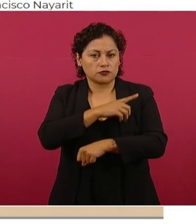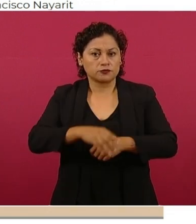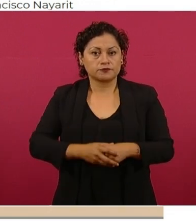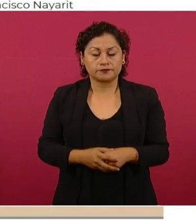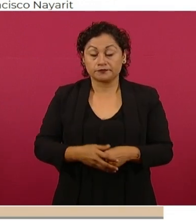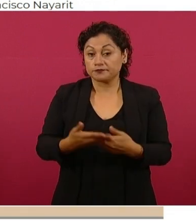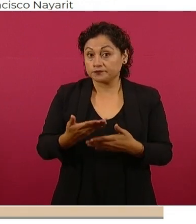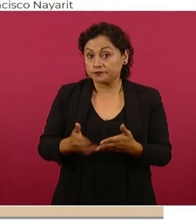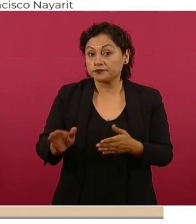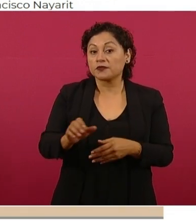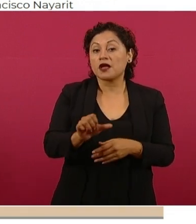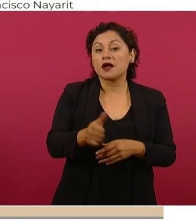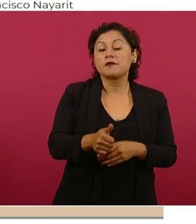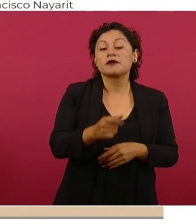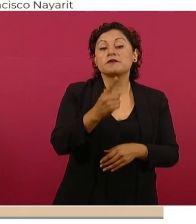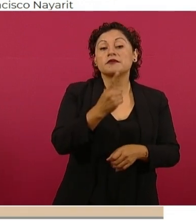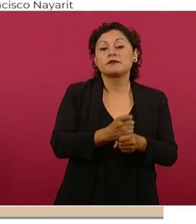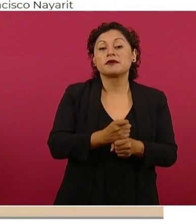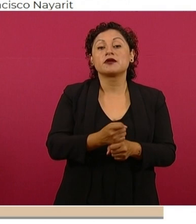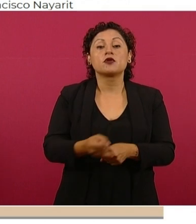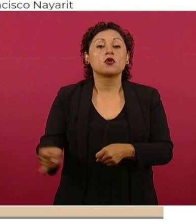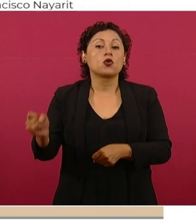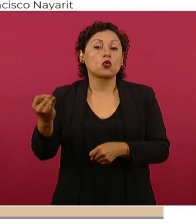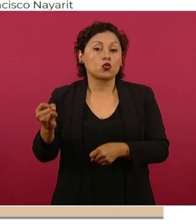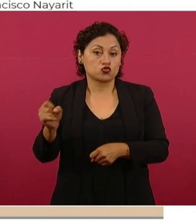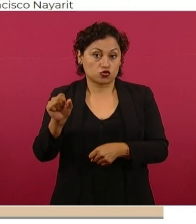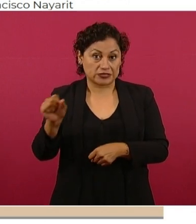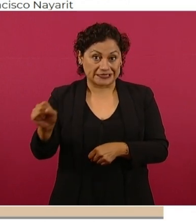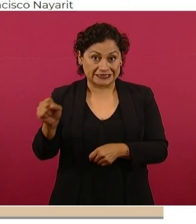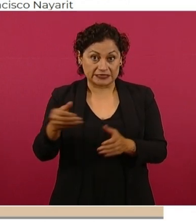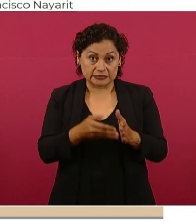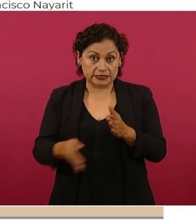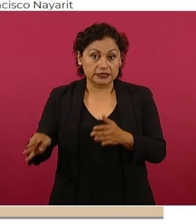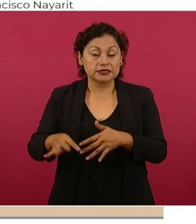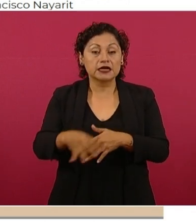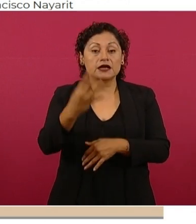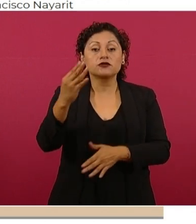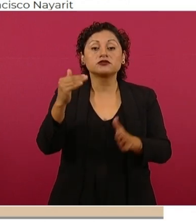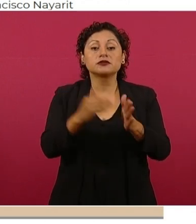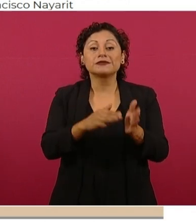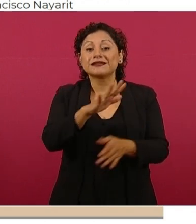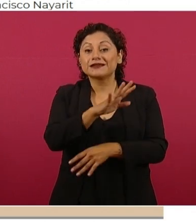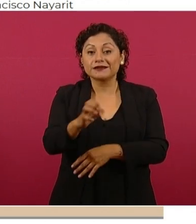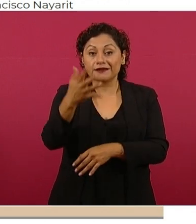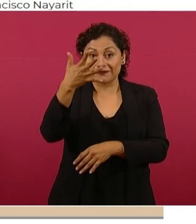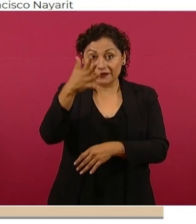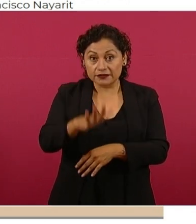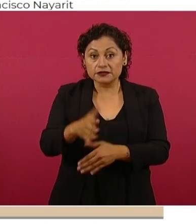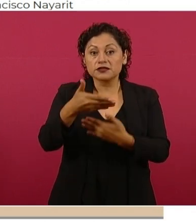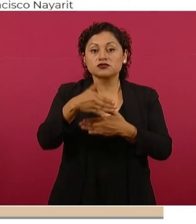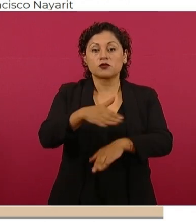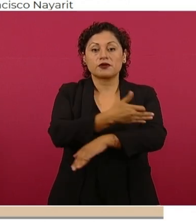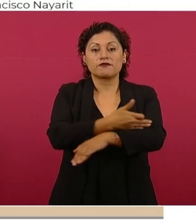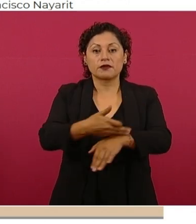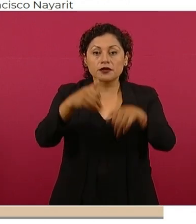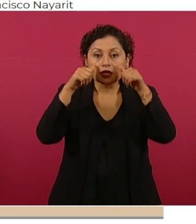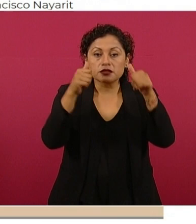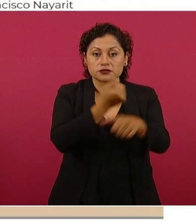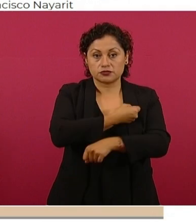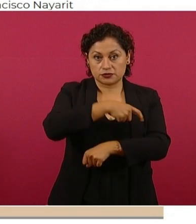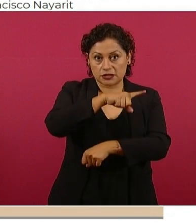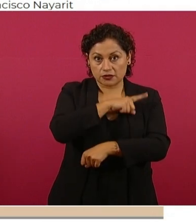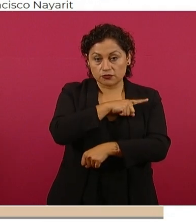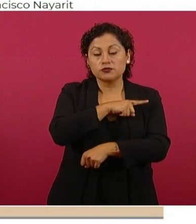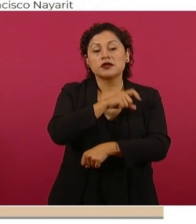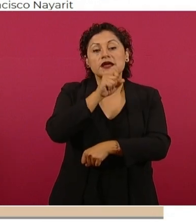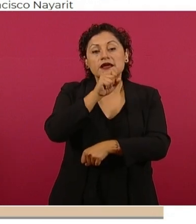1 de abril al 16 de junio se han hecho 14.510 consultas de medicina familiar, y gracias a la